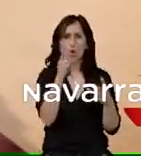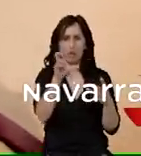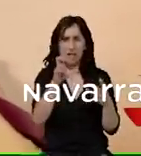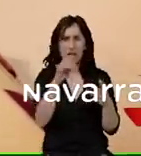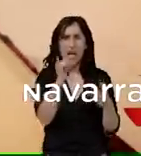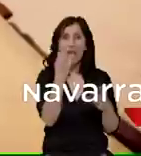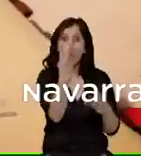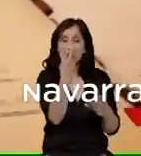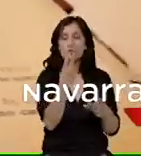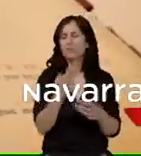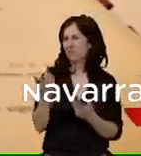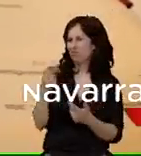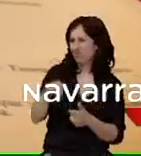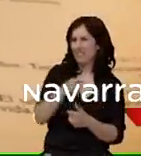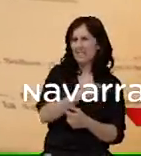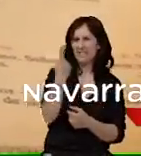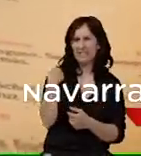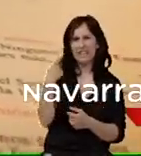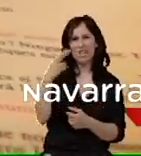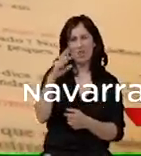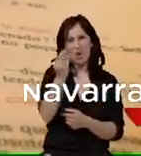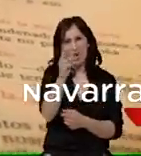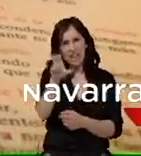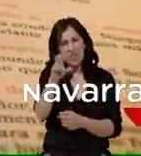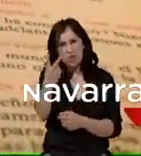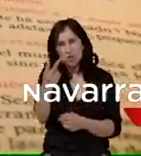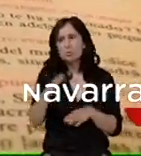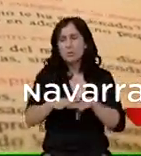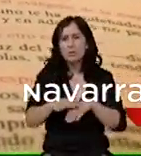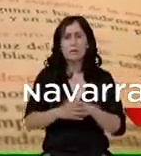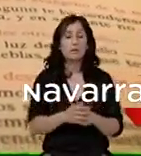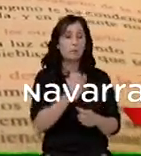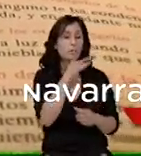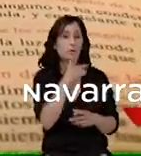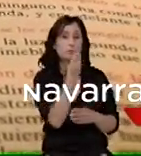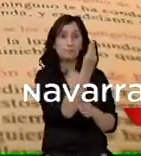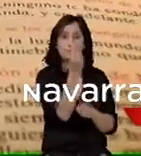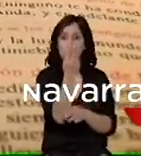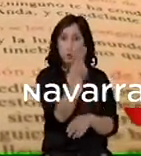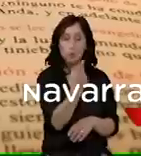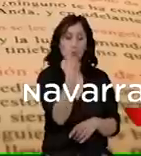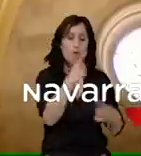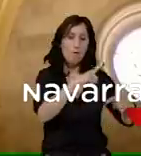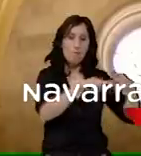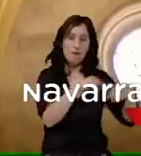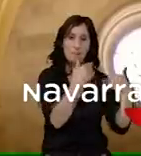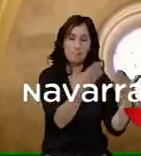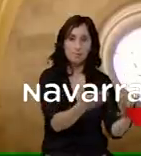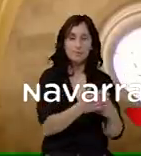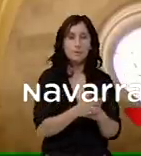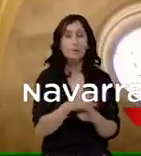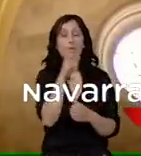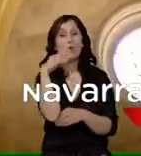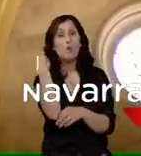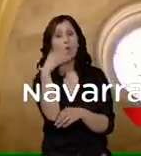que hay dos San Roques? imágenes, sí, dos imágenes. ¿Y por qué? Pues porque una lo donó una familia, pero los mozos